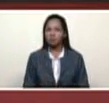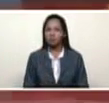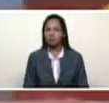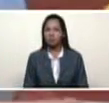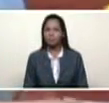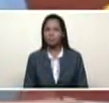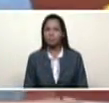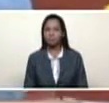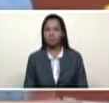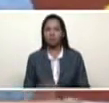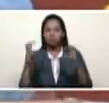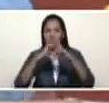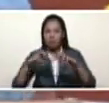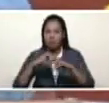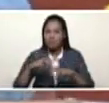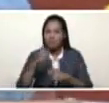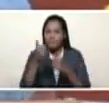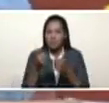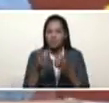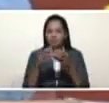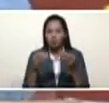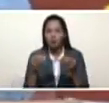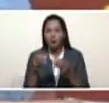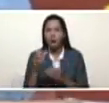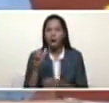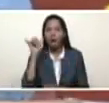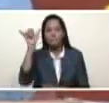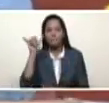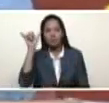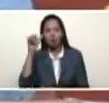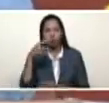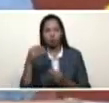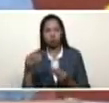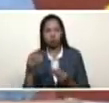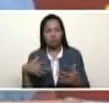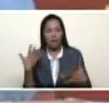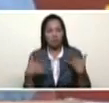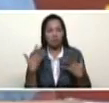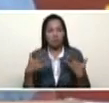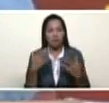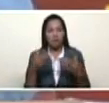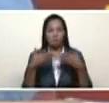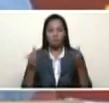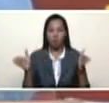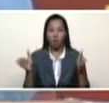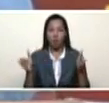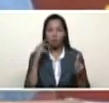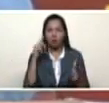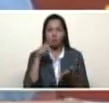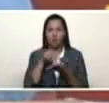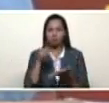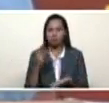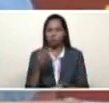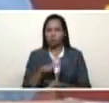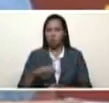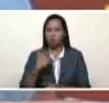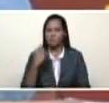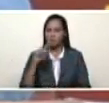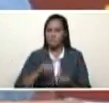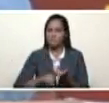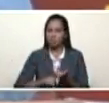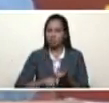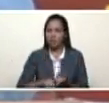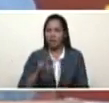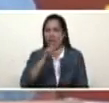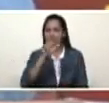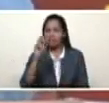de revisar los videos de mis actos públicos para ver dónde estaba Cilita el 30